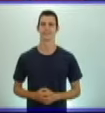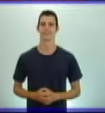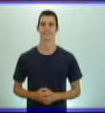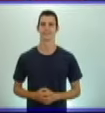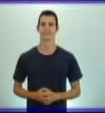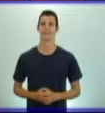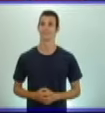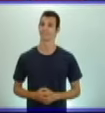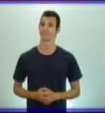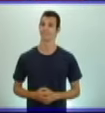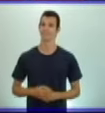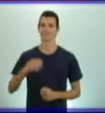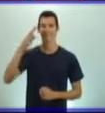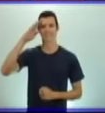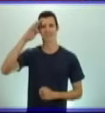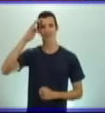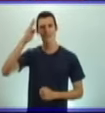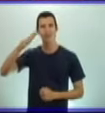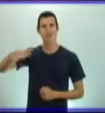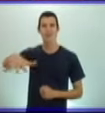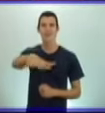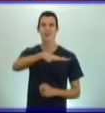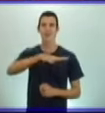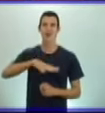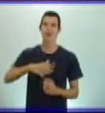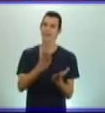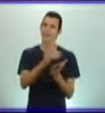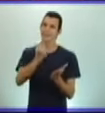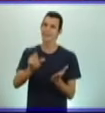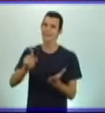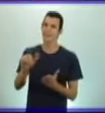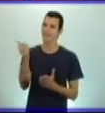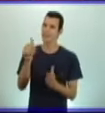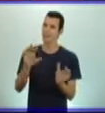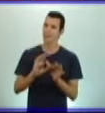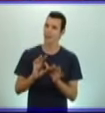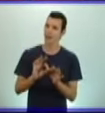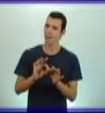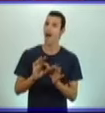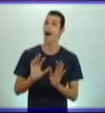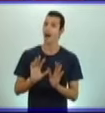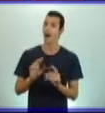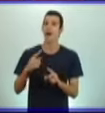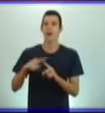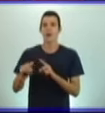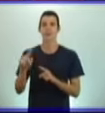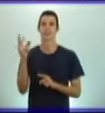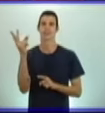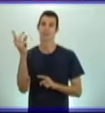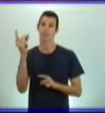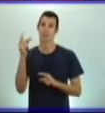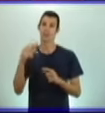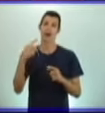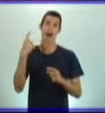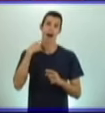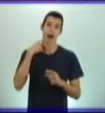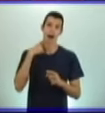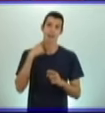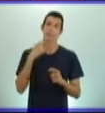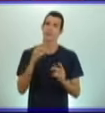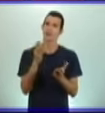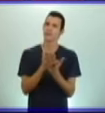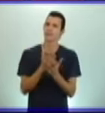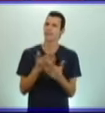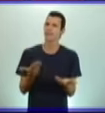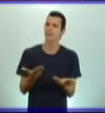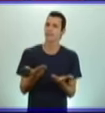saludo a todos los estudiantes de décimo grado y de segundo año de ETP. También a los familiares que se